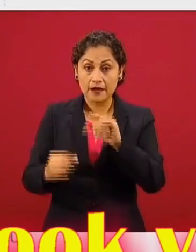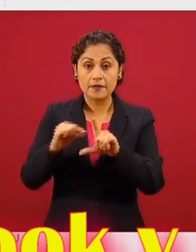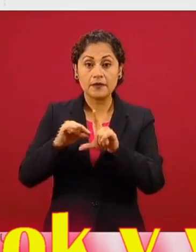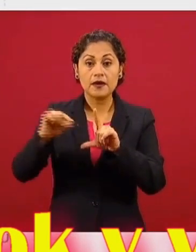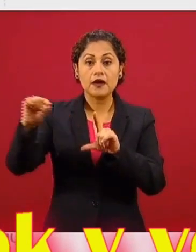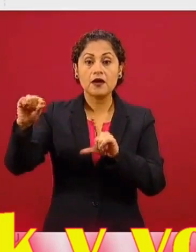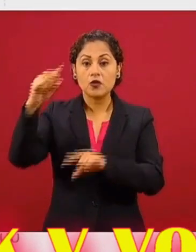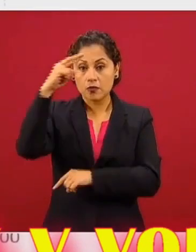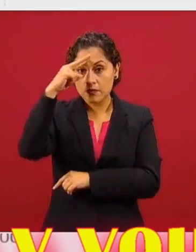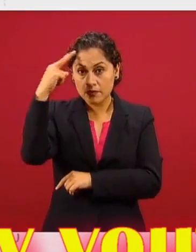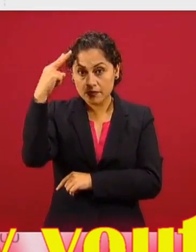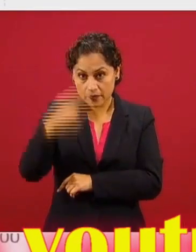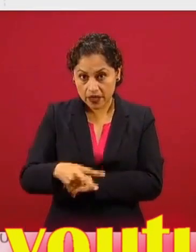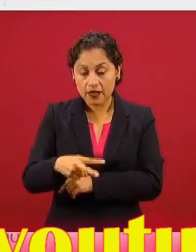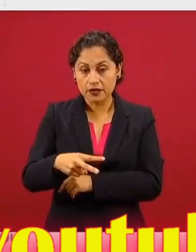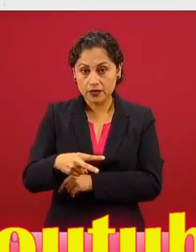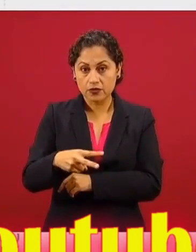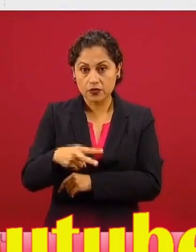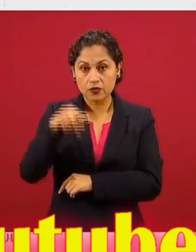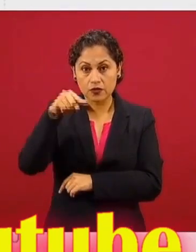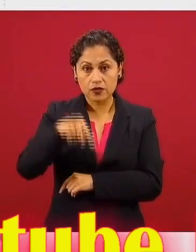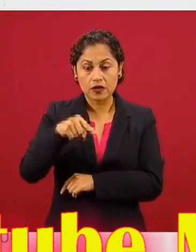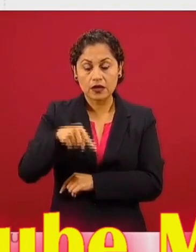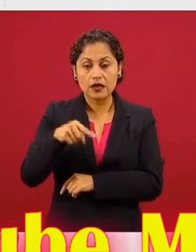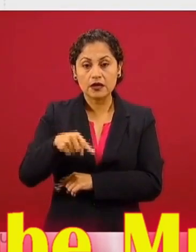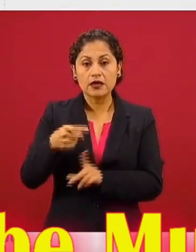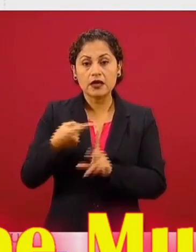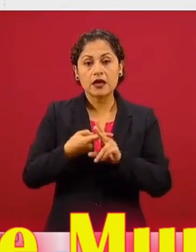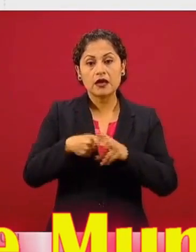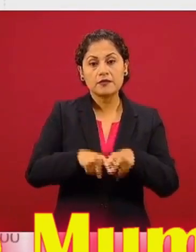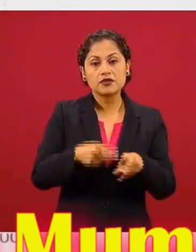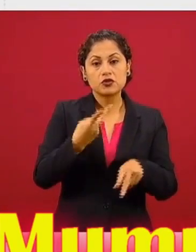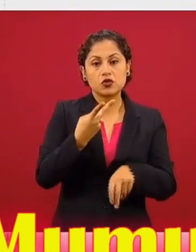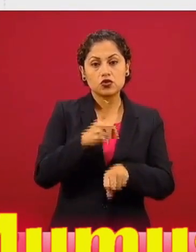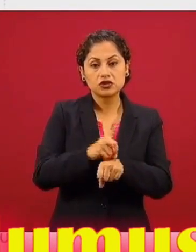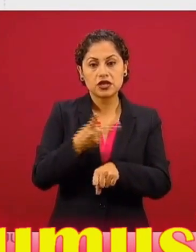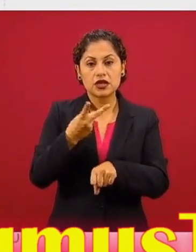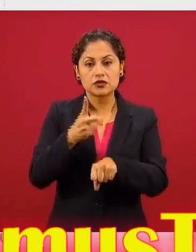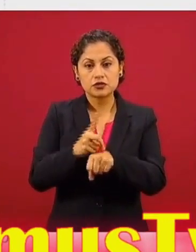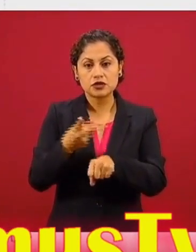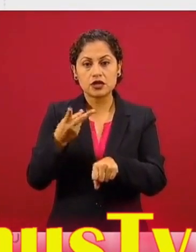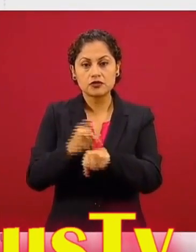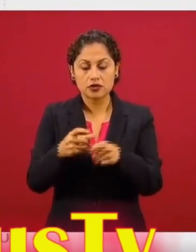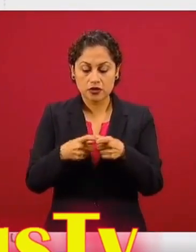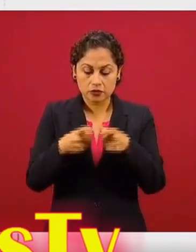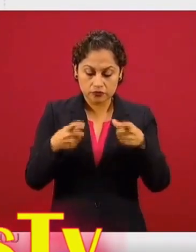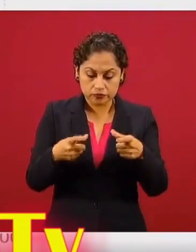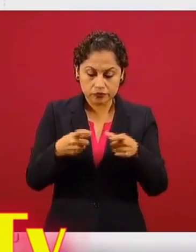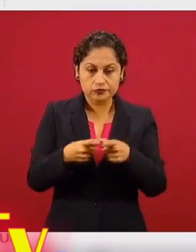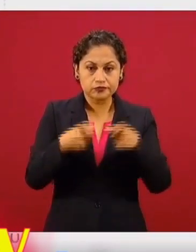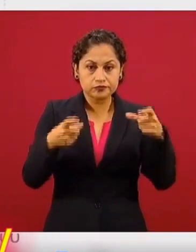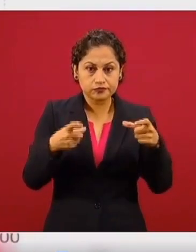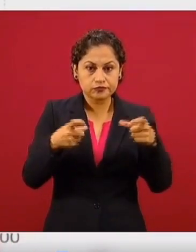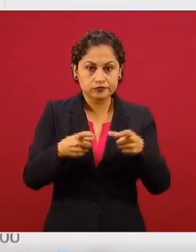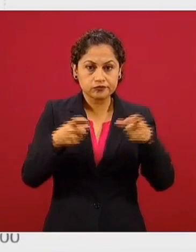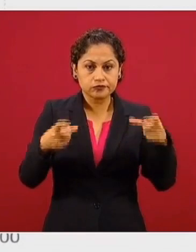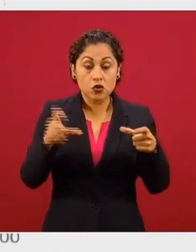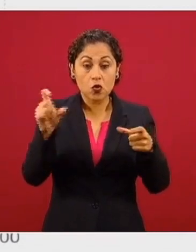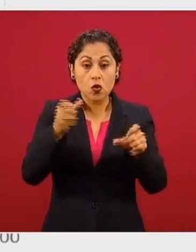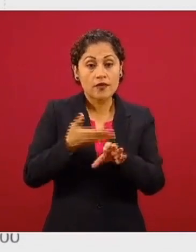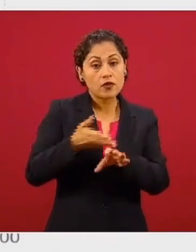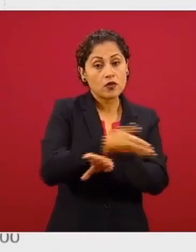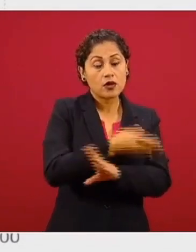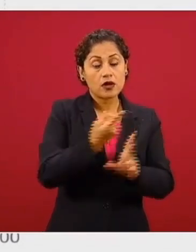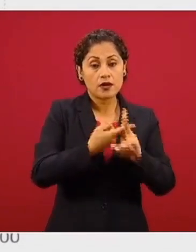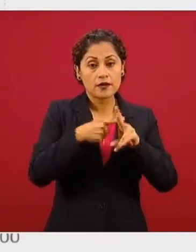tenido una duplicación inicial cada dos días, solamente los primeros cuatro o cinco días que alcanzamos los primeros